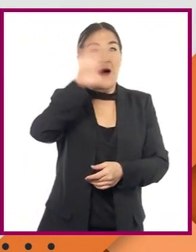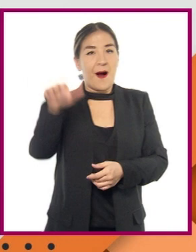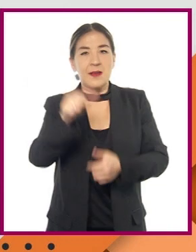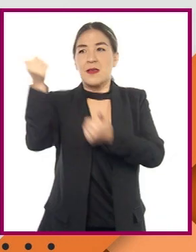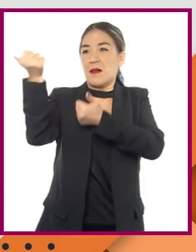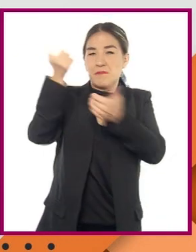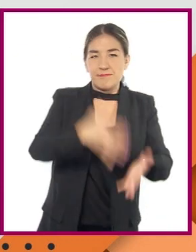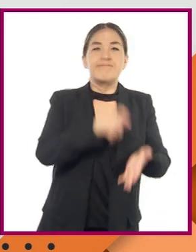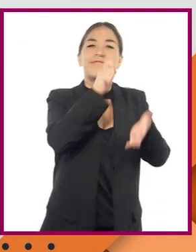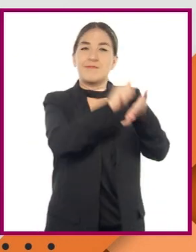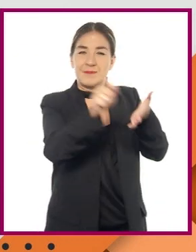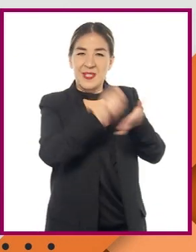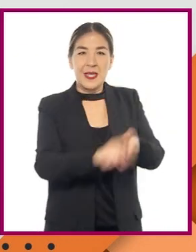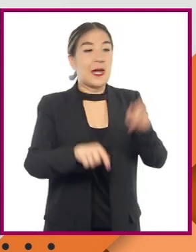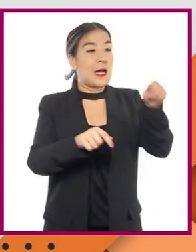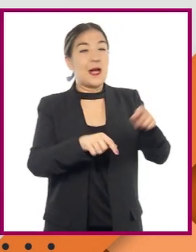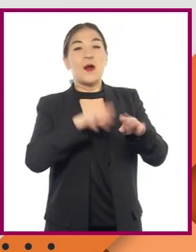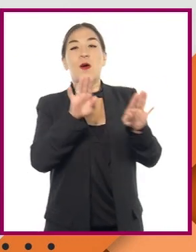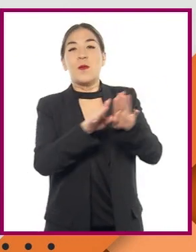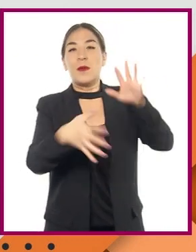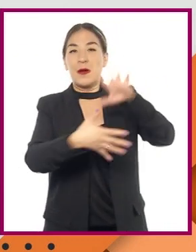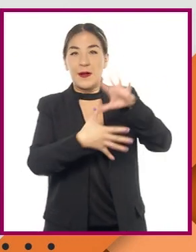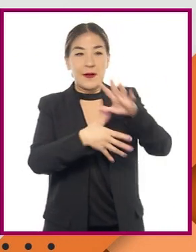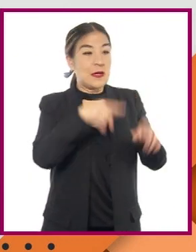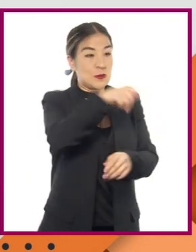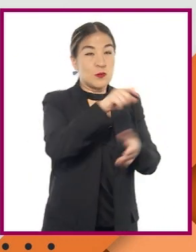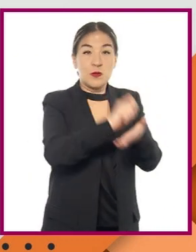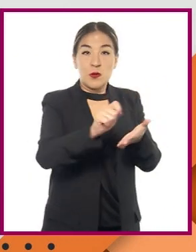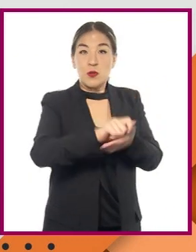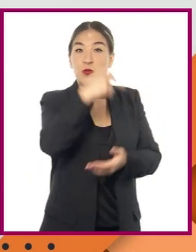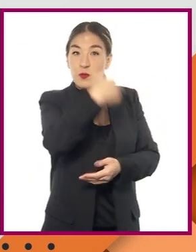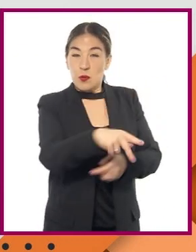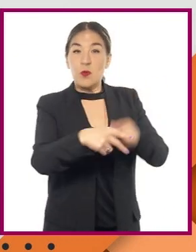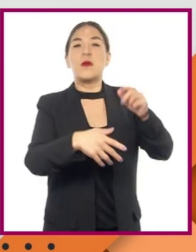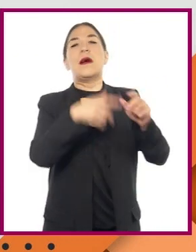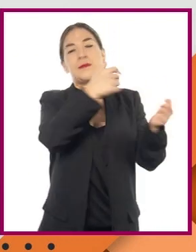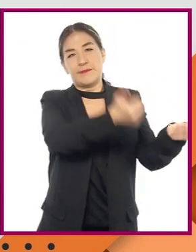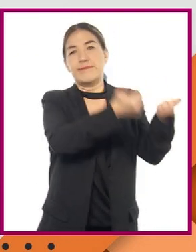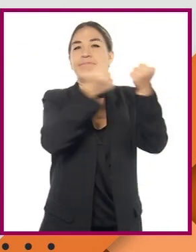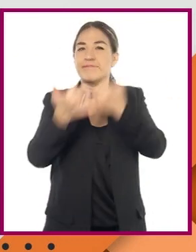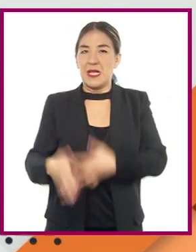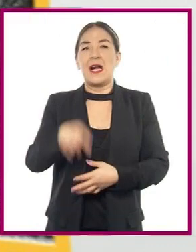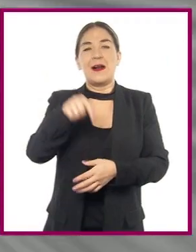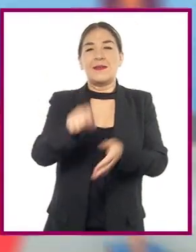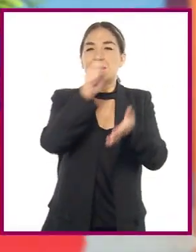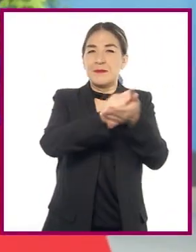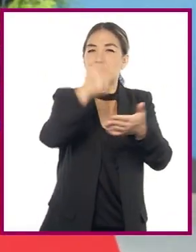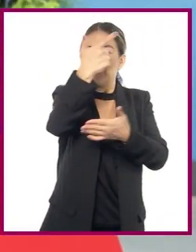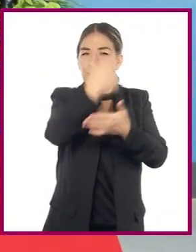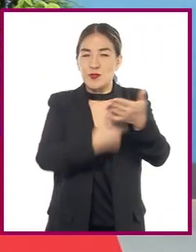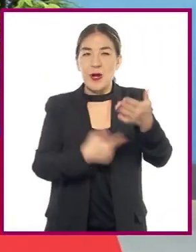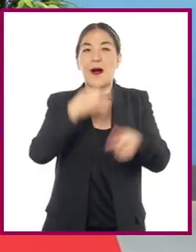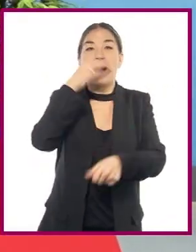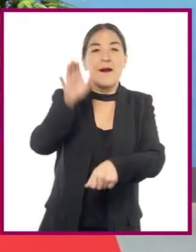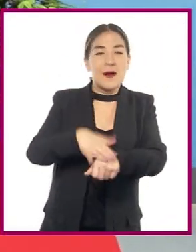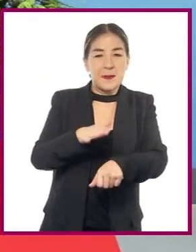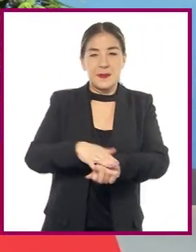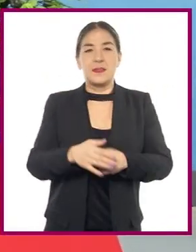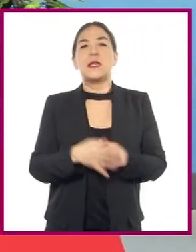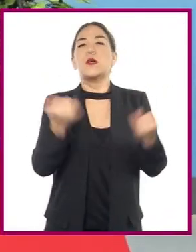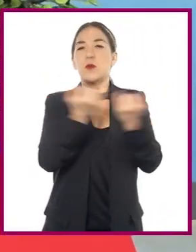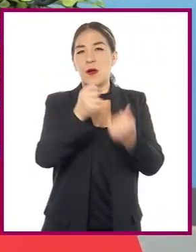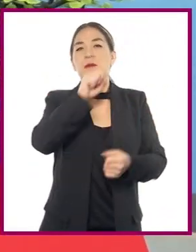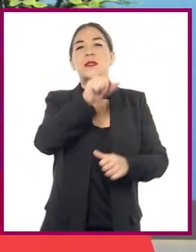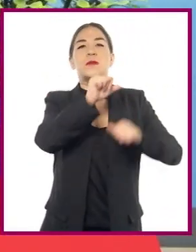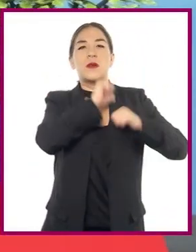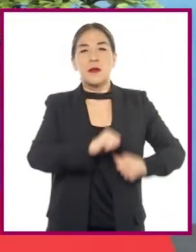que llegaban a Sevilla y le informaban al rey de todo lo que llegaba a sus arcas. También eran los encargados